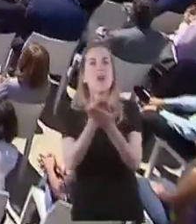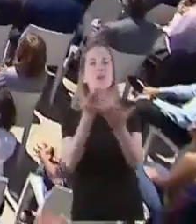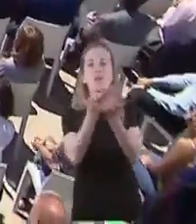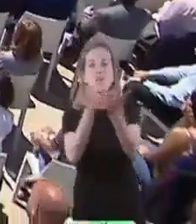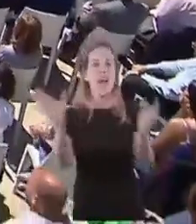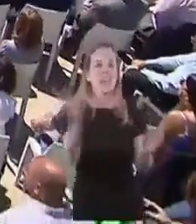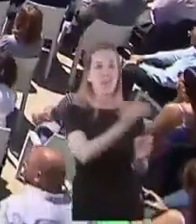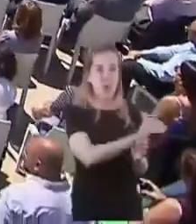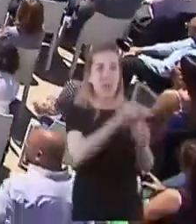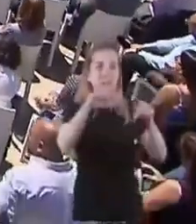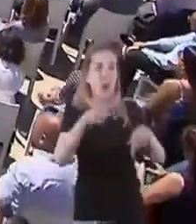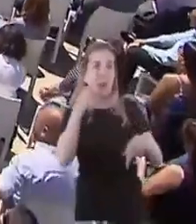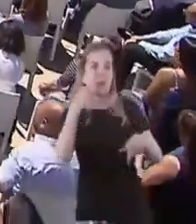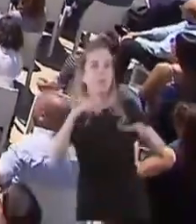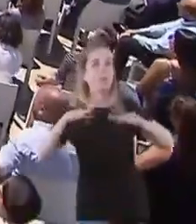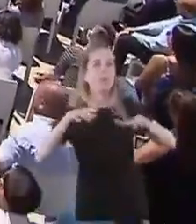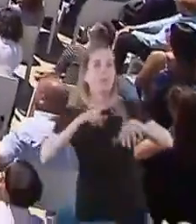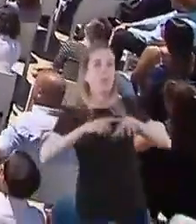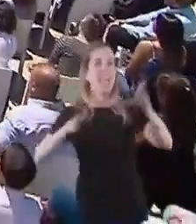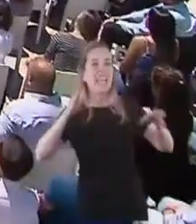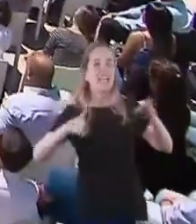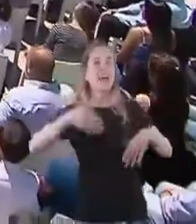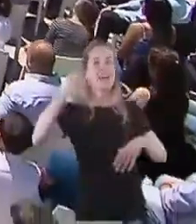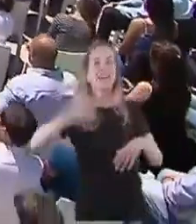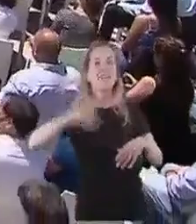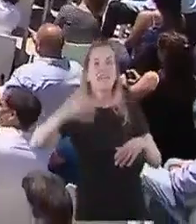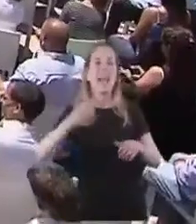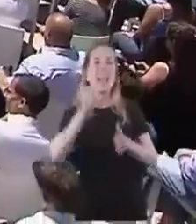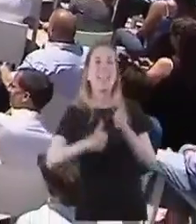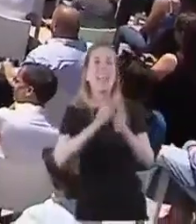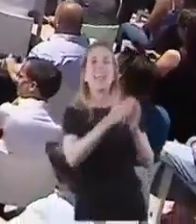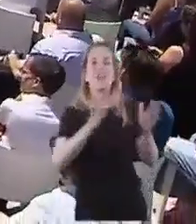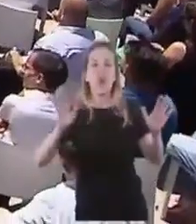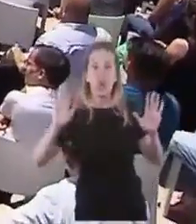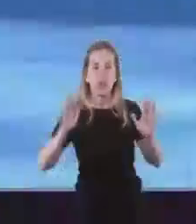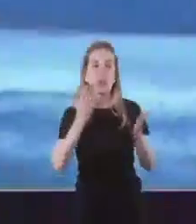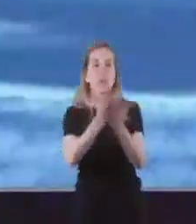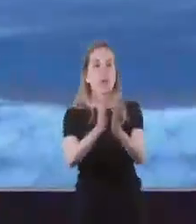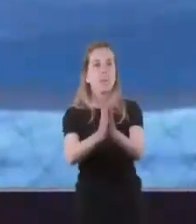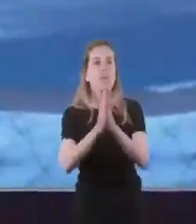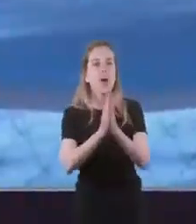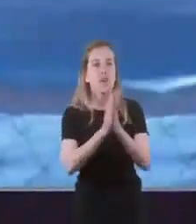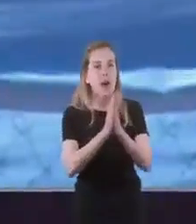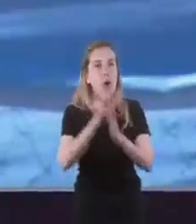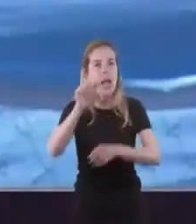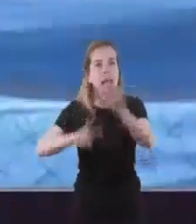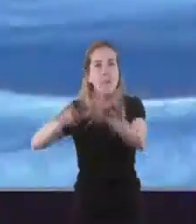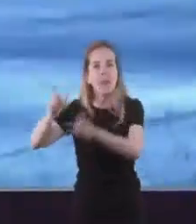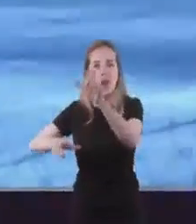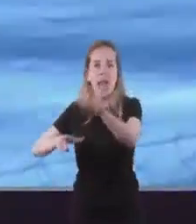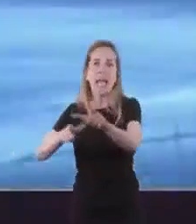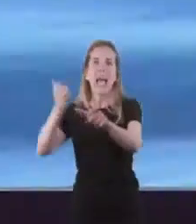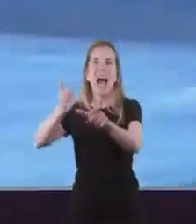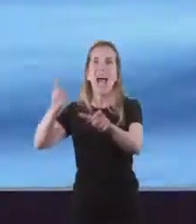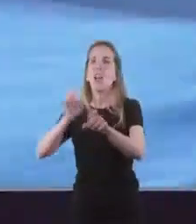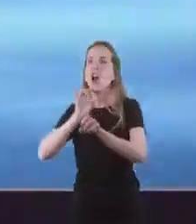que estamos viviendo un tiempo singular de la historia. Que por favor no nos ganen los profetas del odio, que no